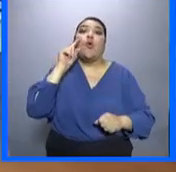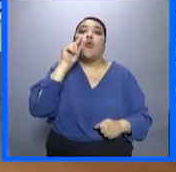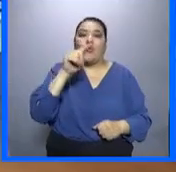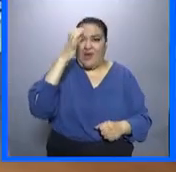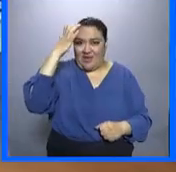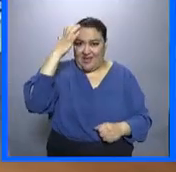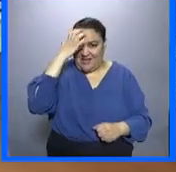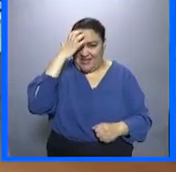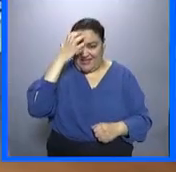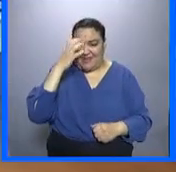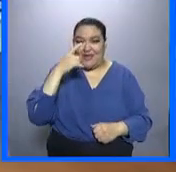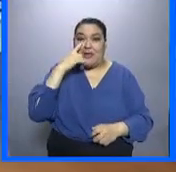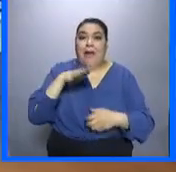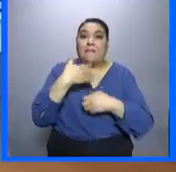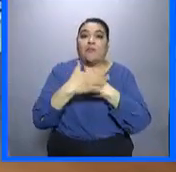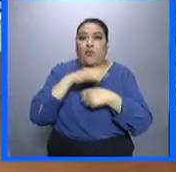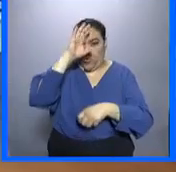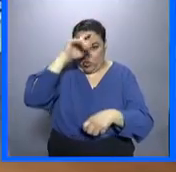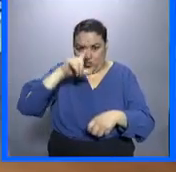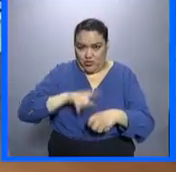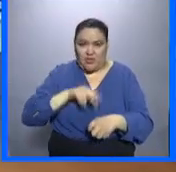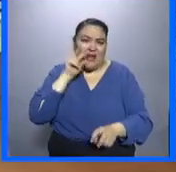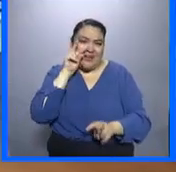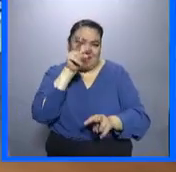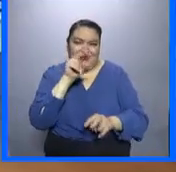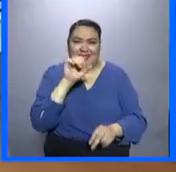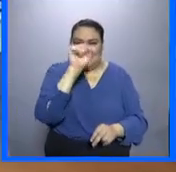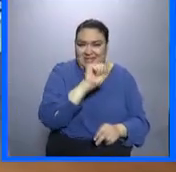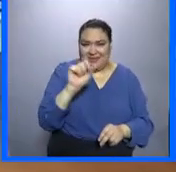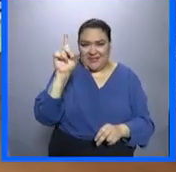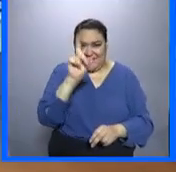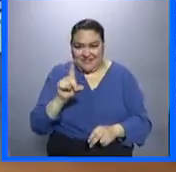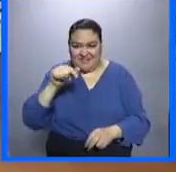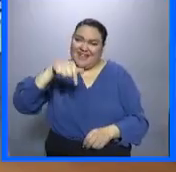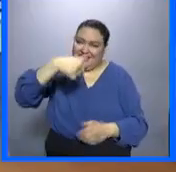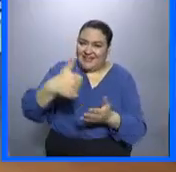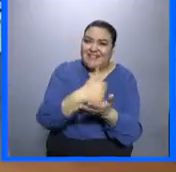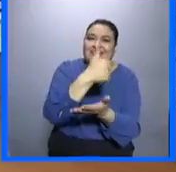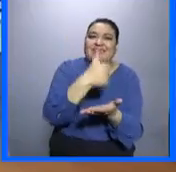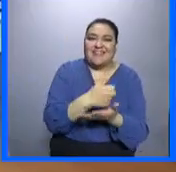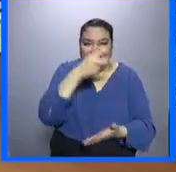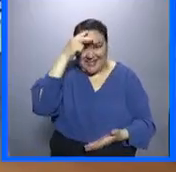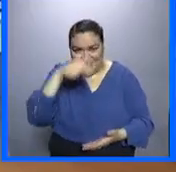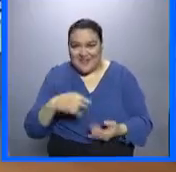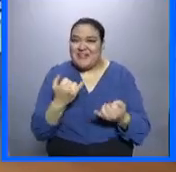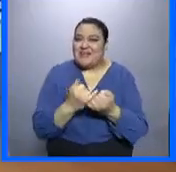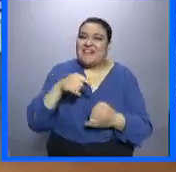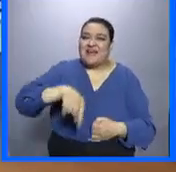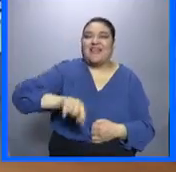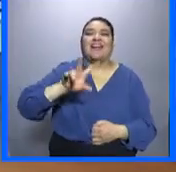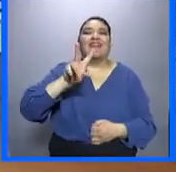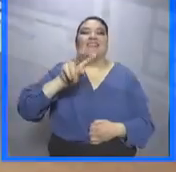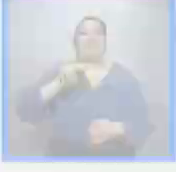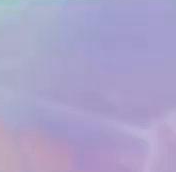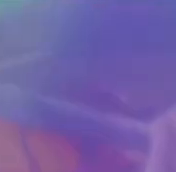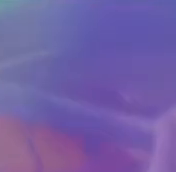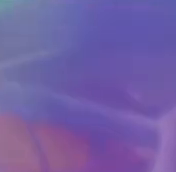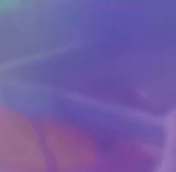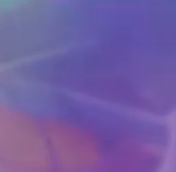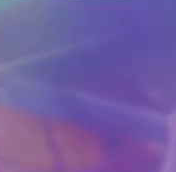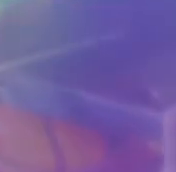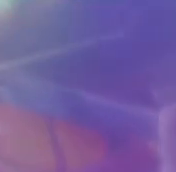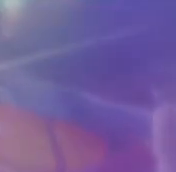algunas de nuestras recomendaciones culturales para disfrutar este fin de semana en la capital del país y en nuestra programación.